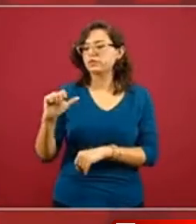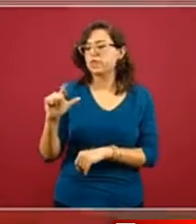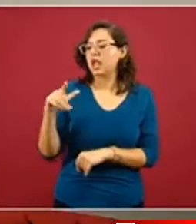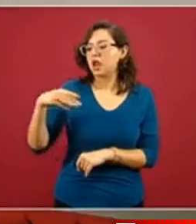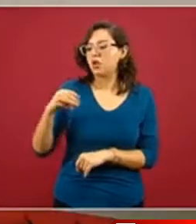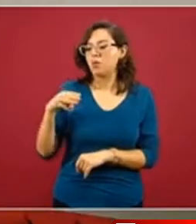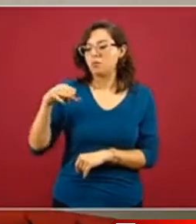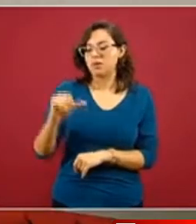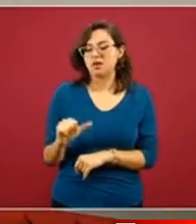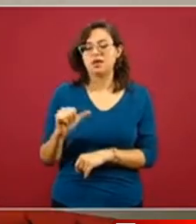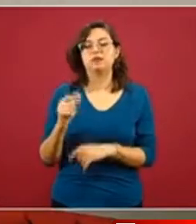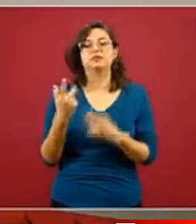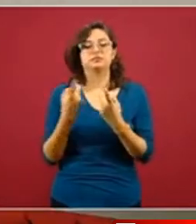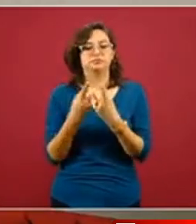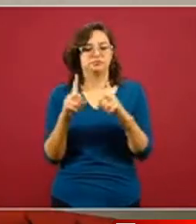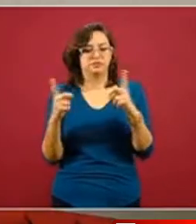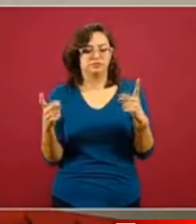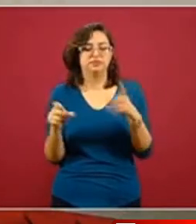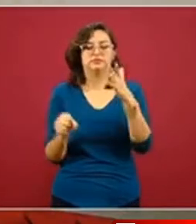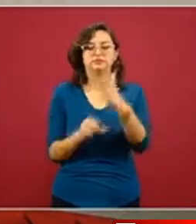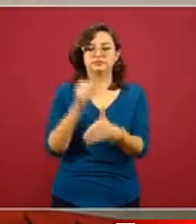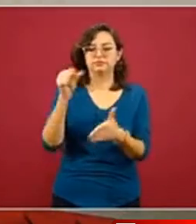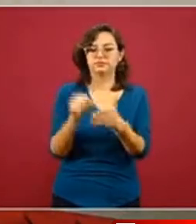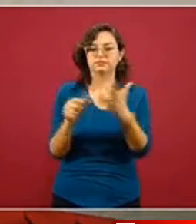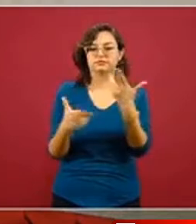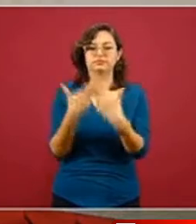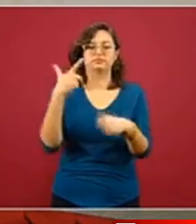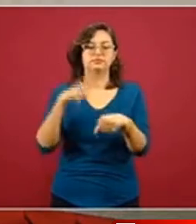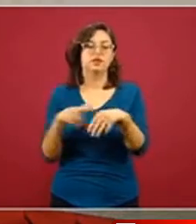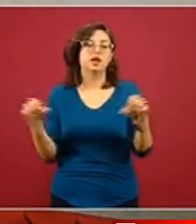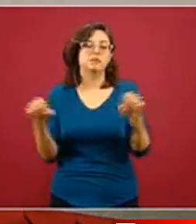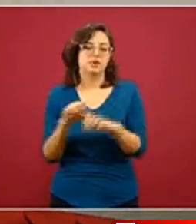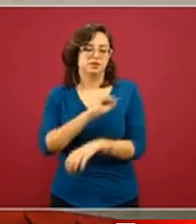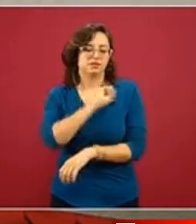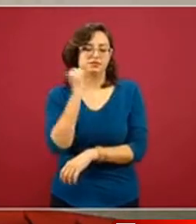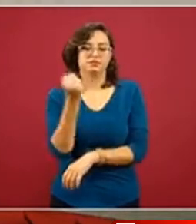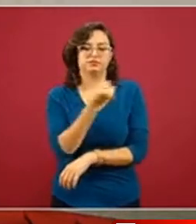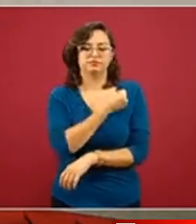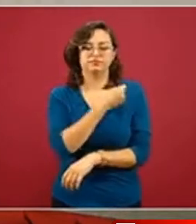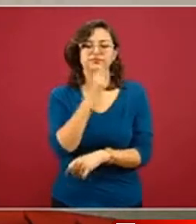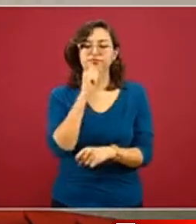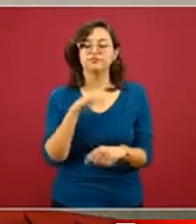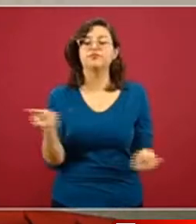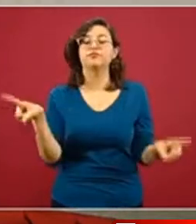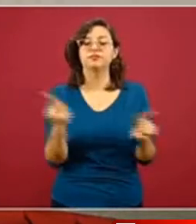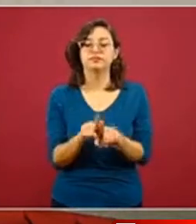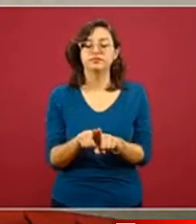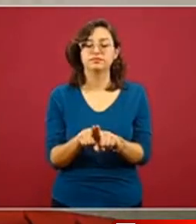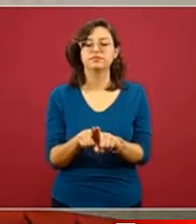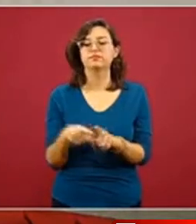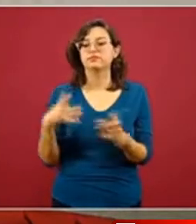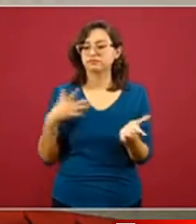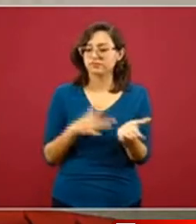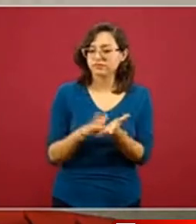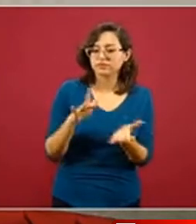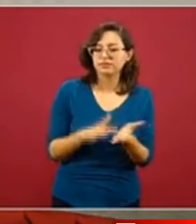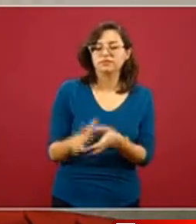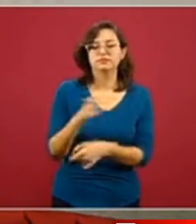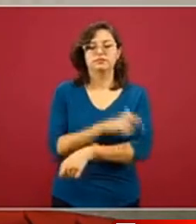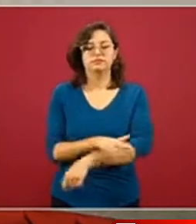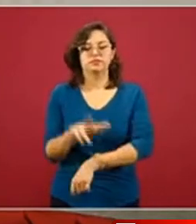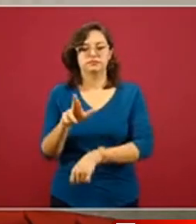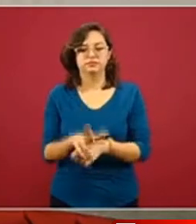Salomía, el desarrollo de este Centro Nacional de Emergencias en Salud, y precisamente por el apoyo, la